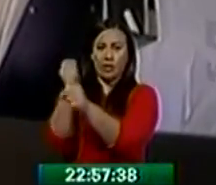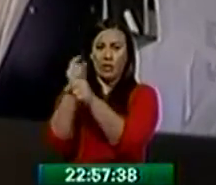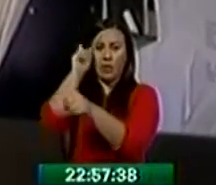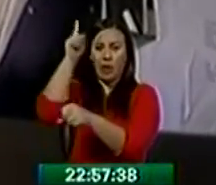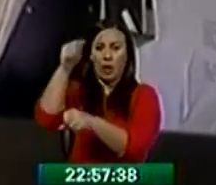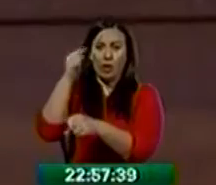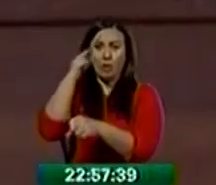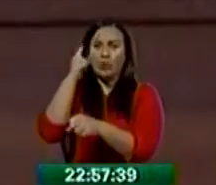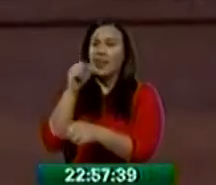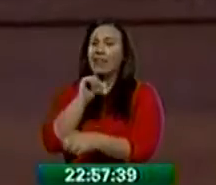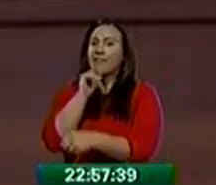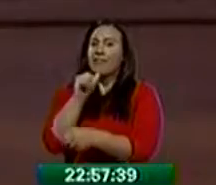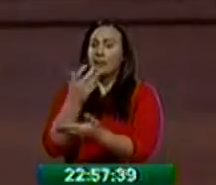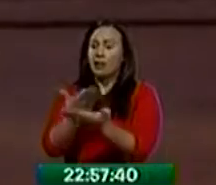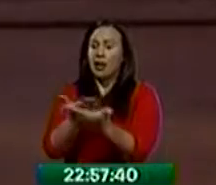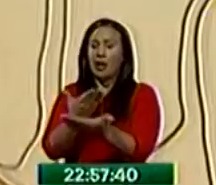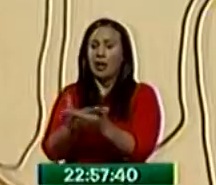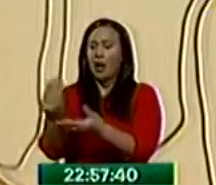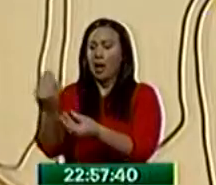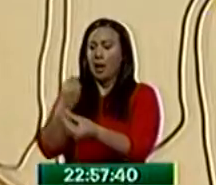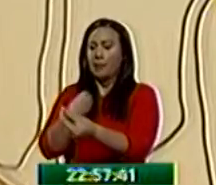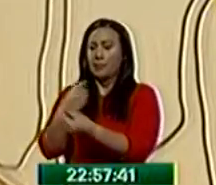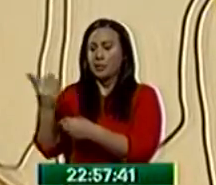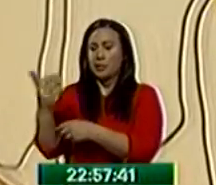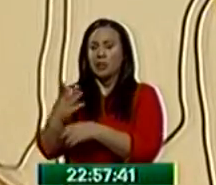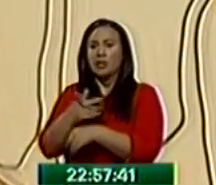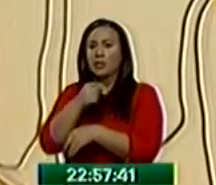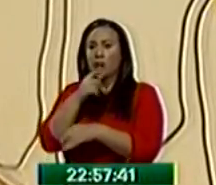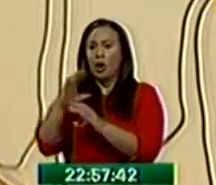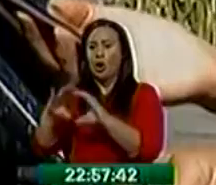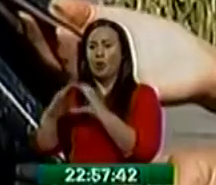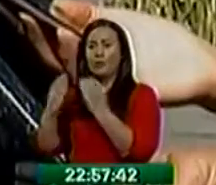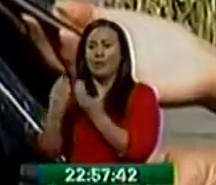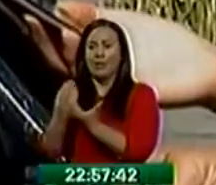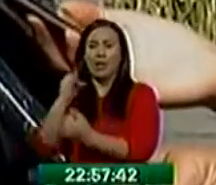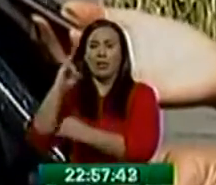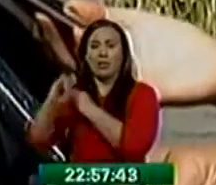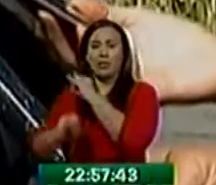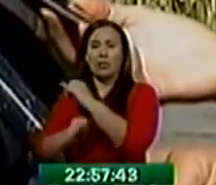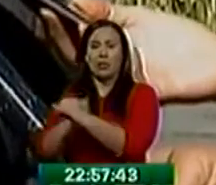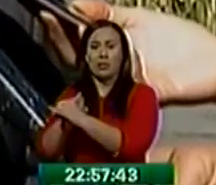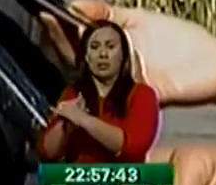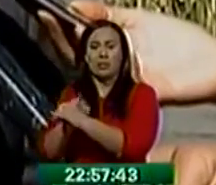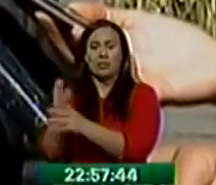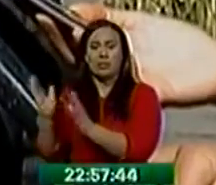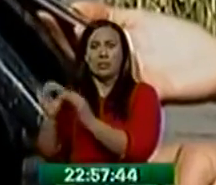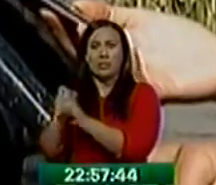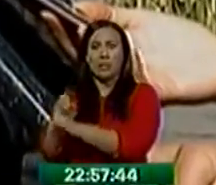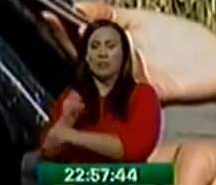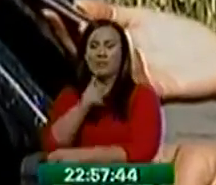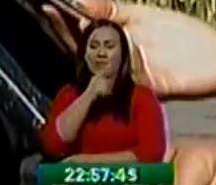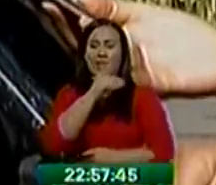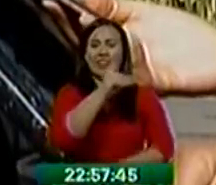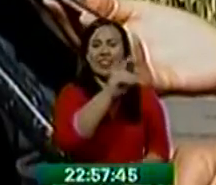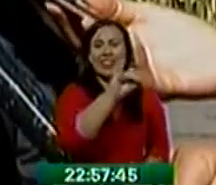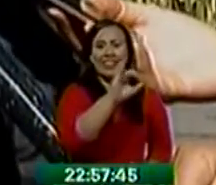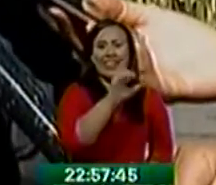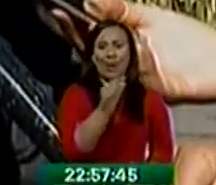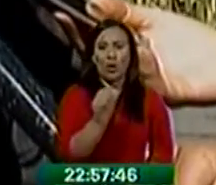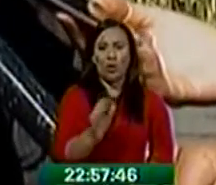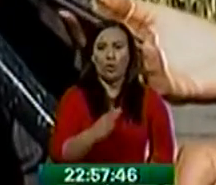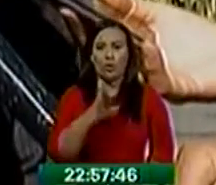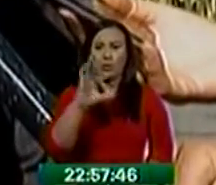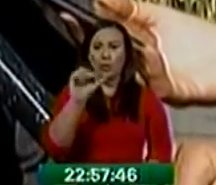actas, estuvieron presentes en las sesiones del comité interinstitucional. El señor Miguel Montalvo, por ejemplo, que aparece en la sesión